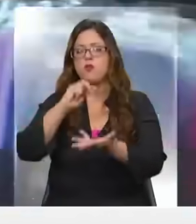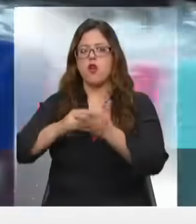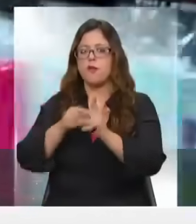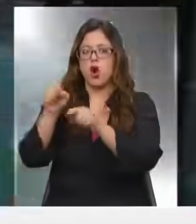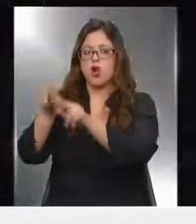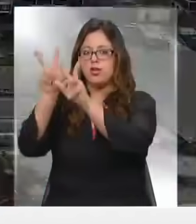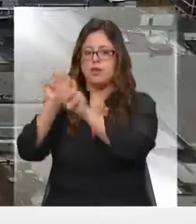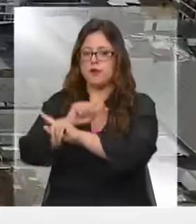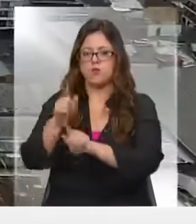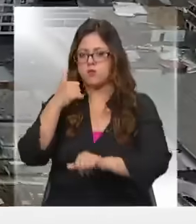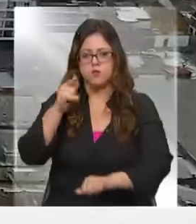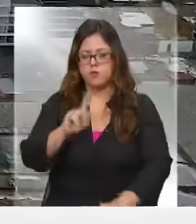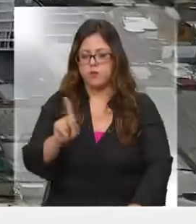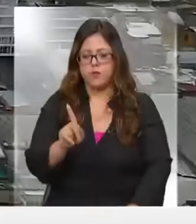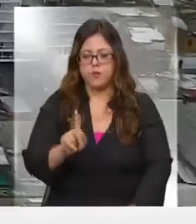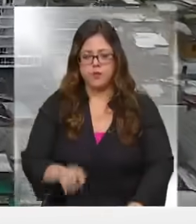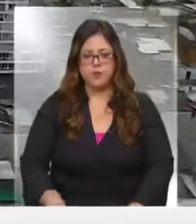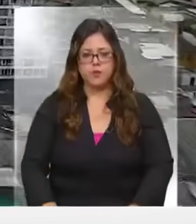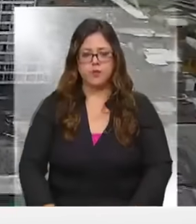ningún